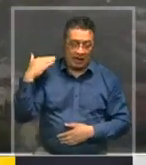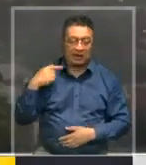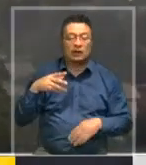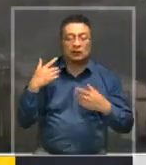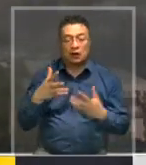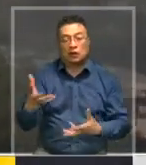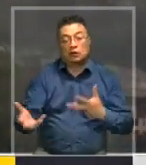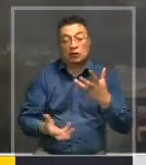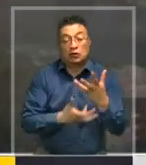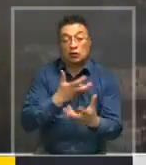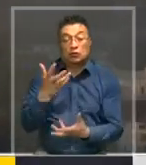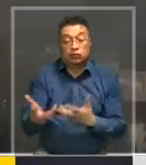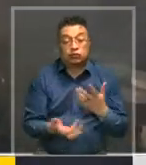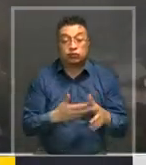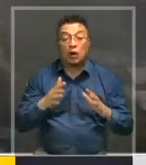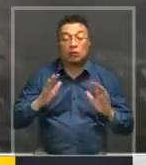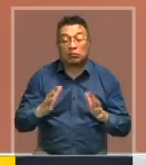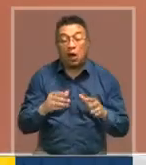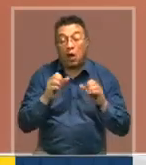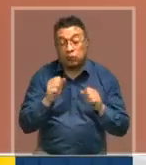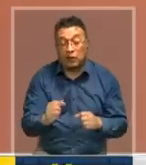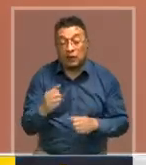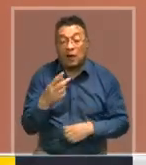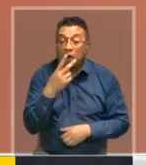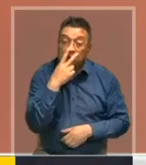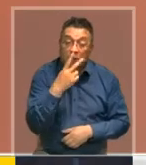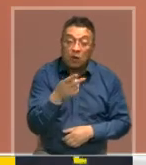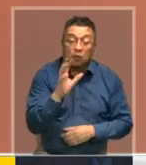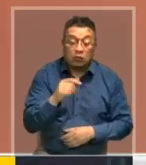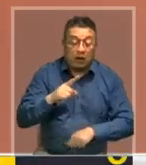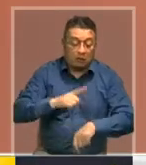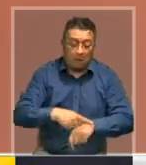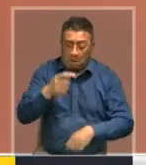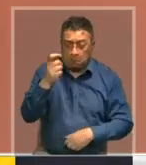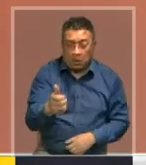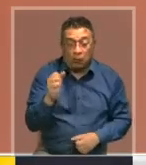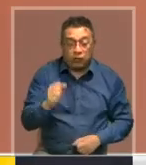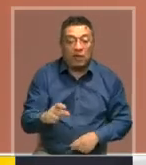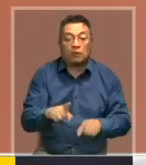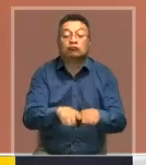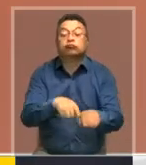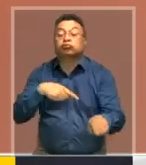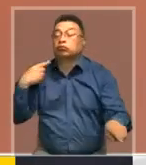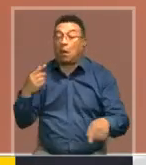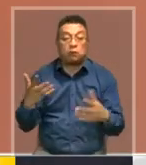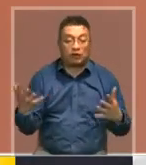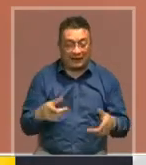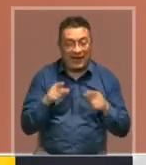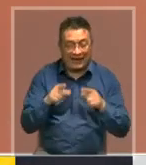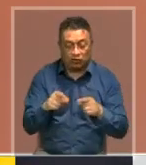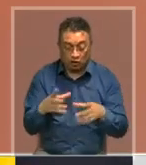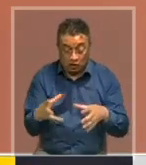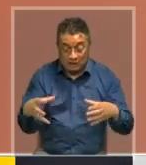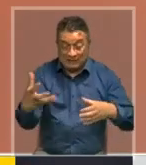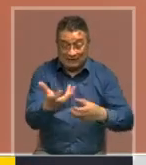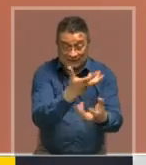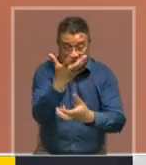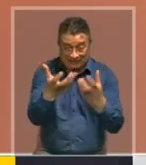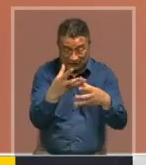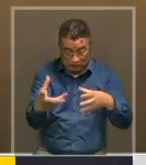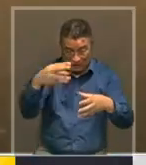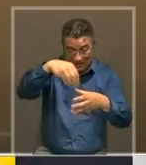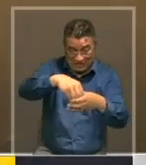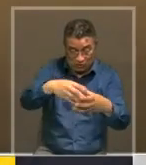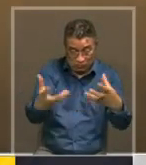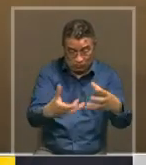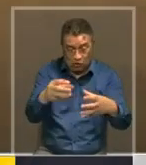mejor, en términos reales, antes lo podríamos haber terminado con menos tiempo. Se alargó más precisamente por eso, porque al interior del incendio todavía había puntos calientes